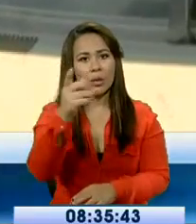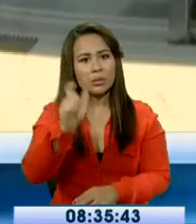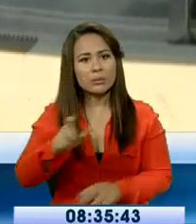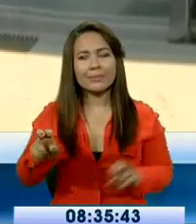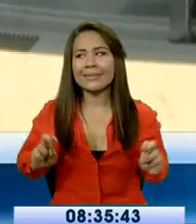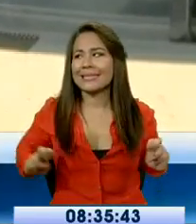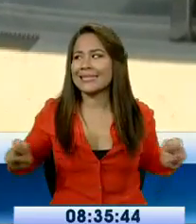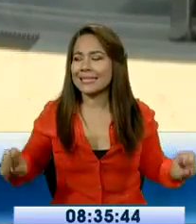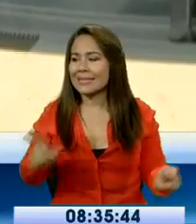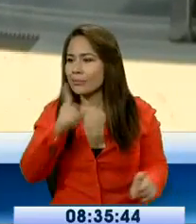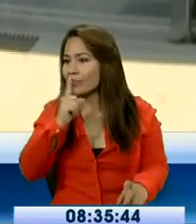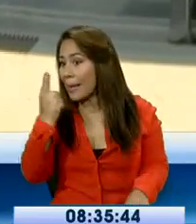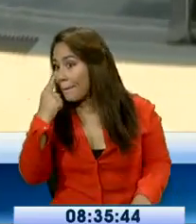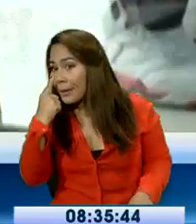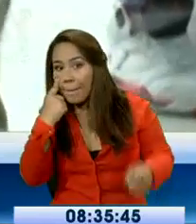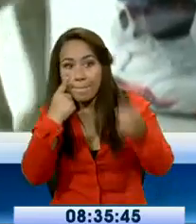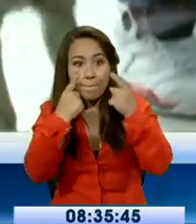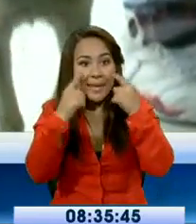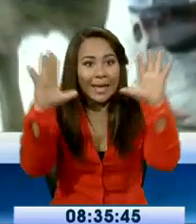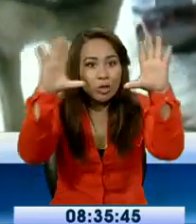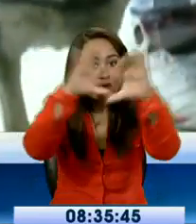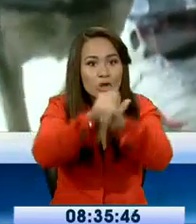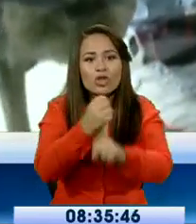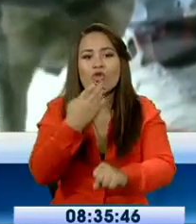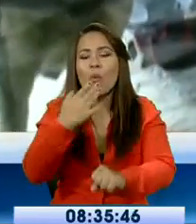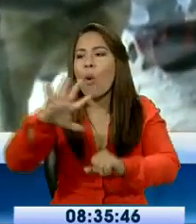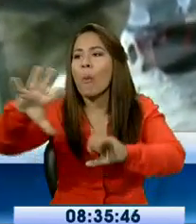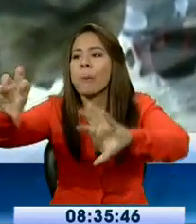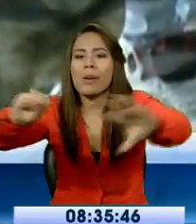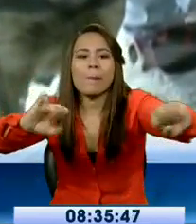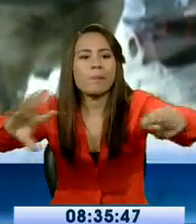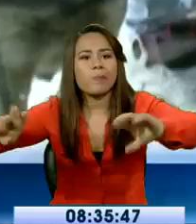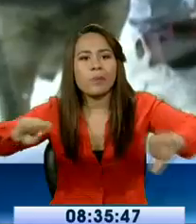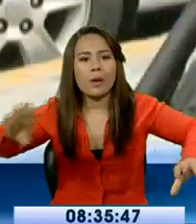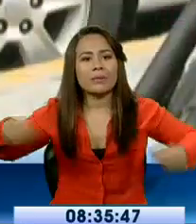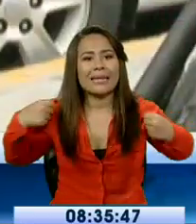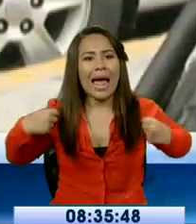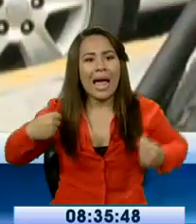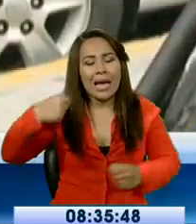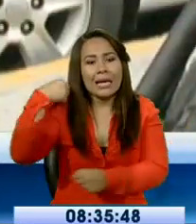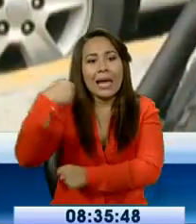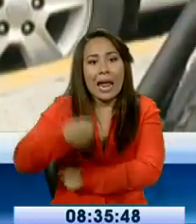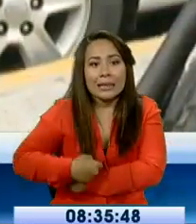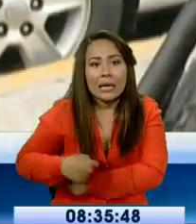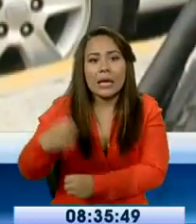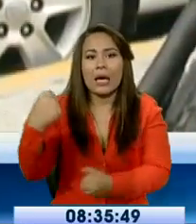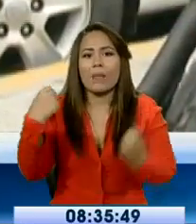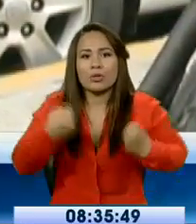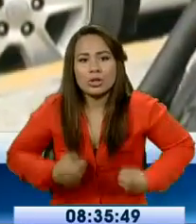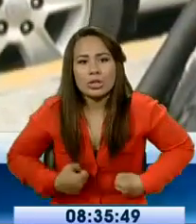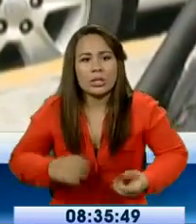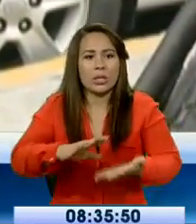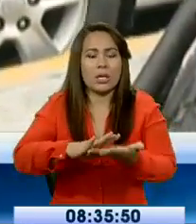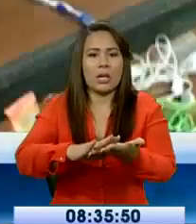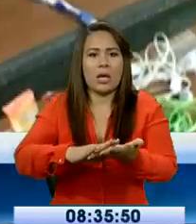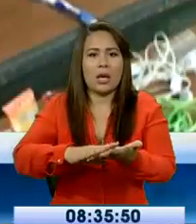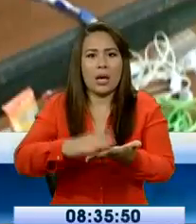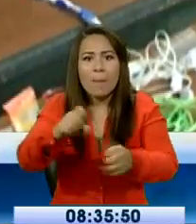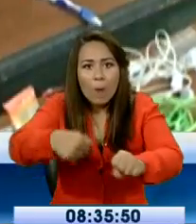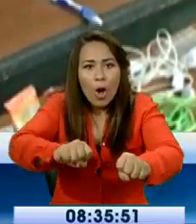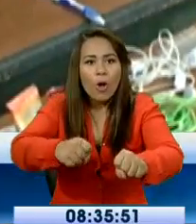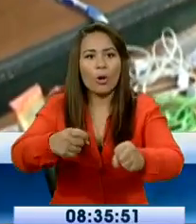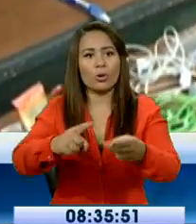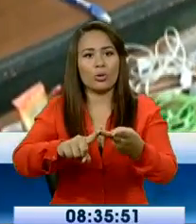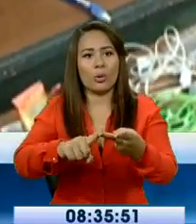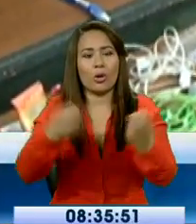ver a personas vulnerables en la noche, no dudaban en quitarle sus pertenencias. A uno de los afectados, que iba en su motocicleta, le